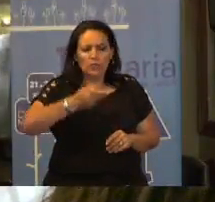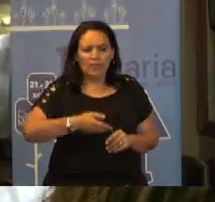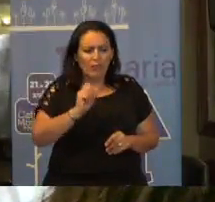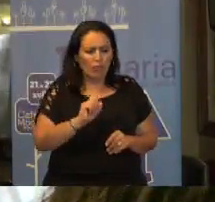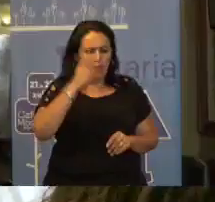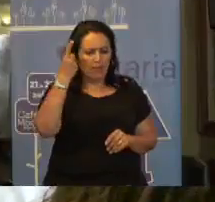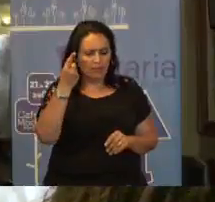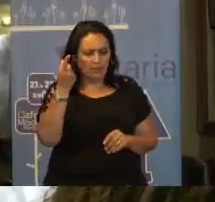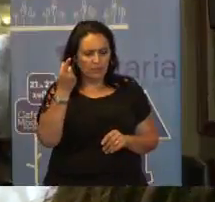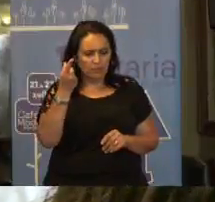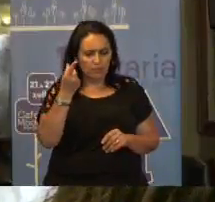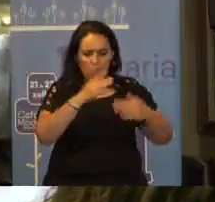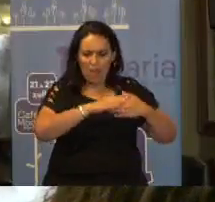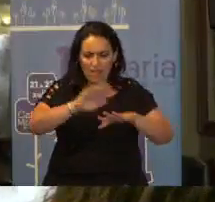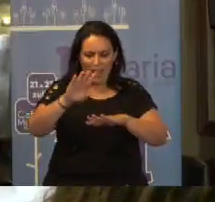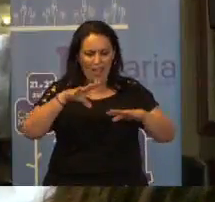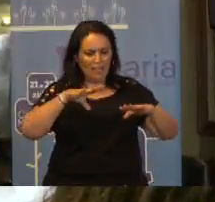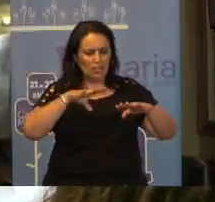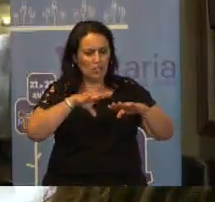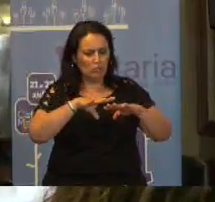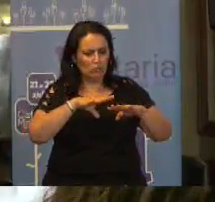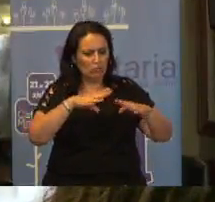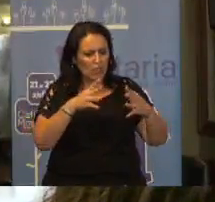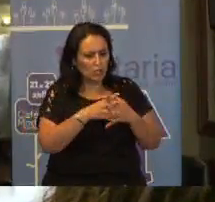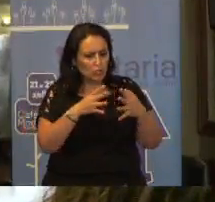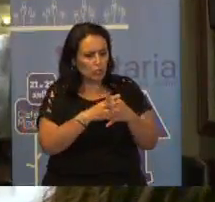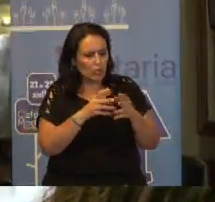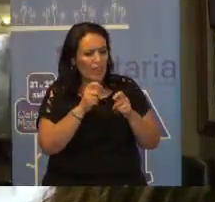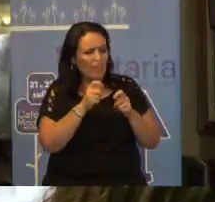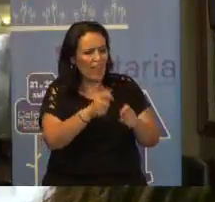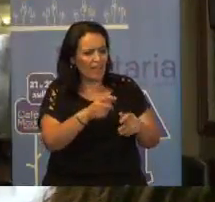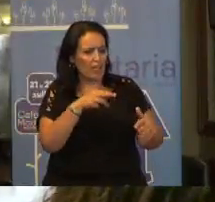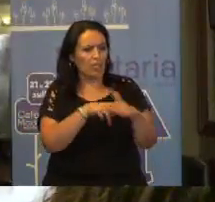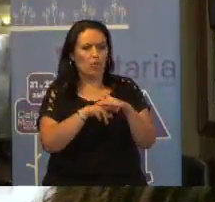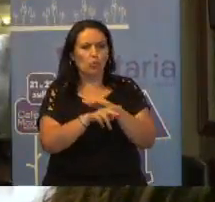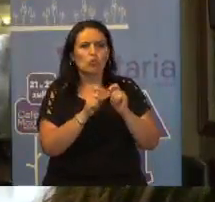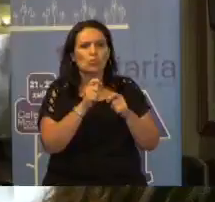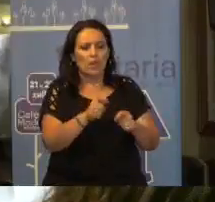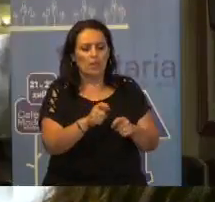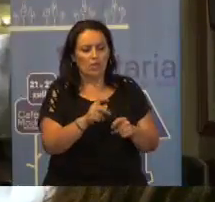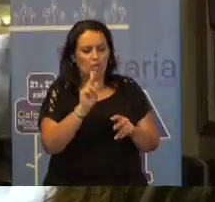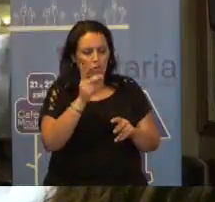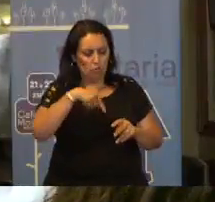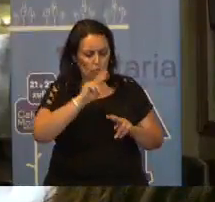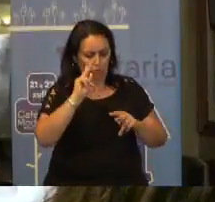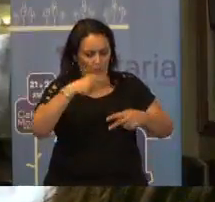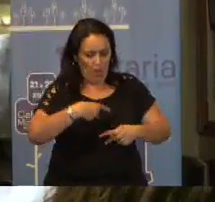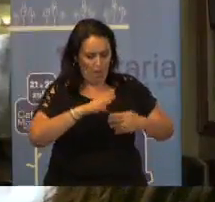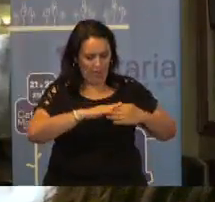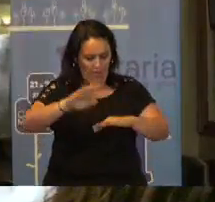Marea, e eu creo que temos que ser conscientes deso, de decir, a ver, que necesitamos de En